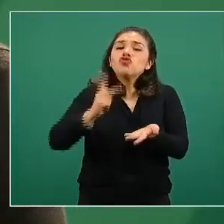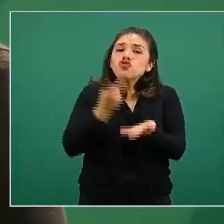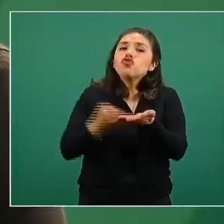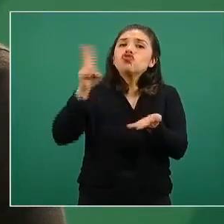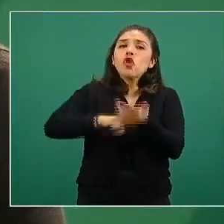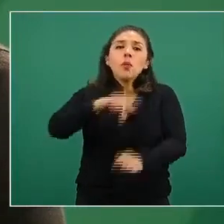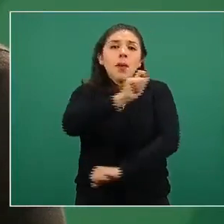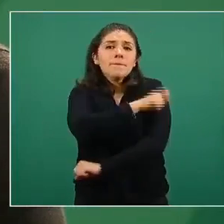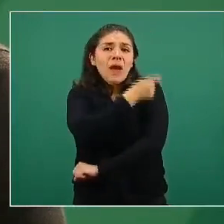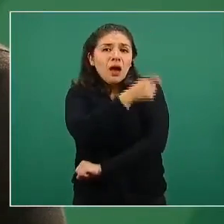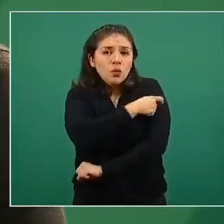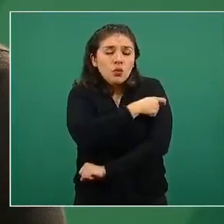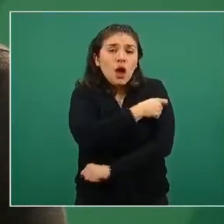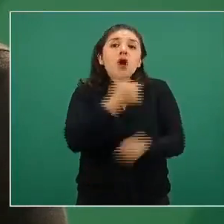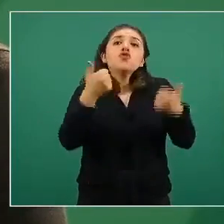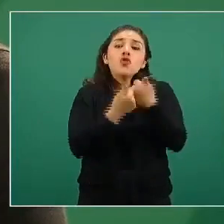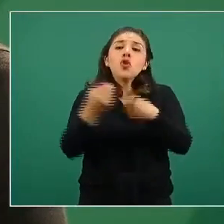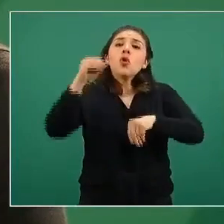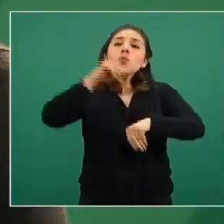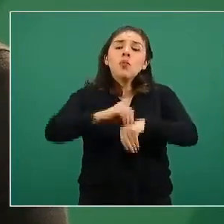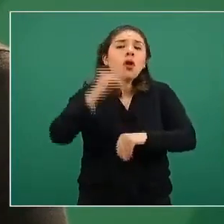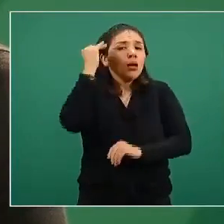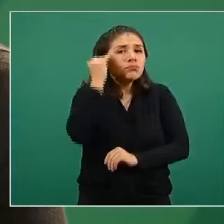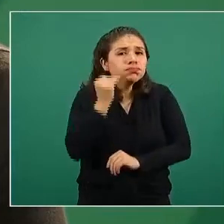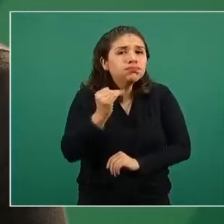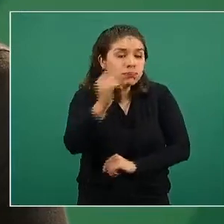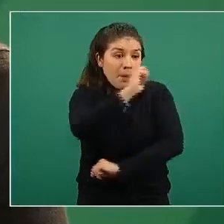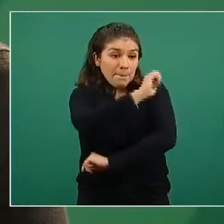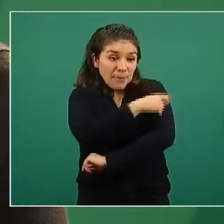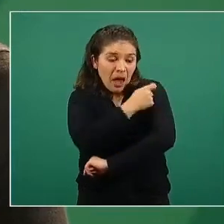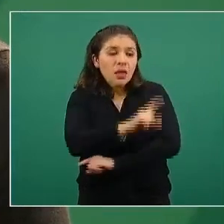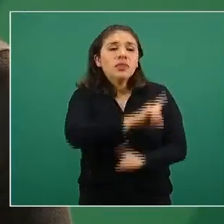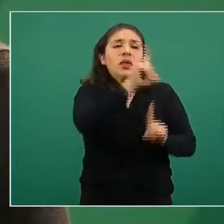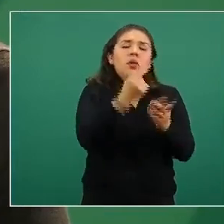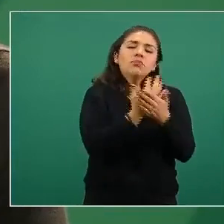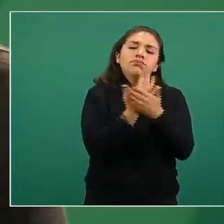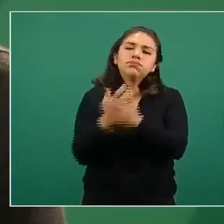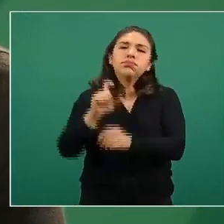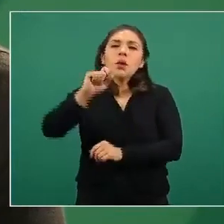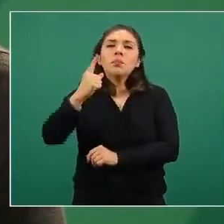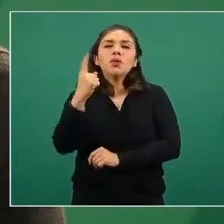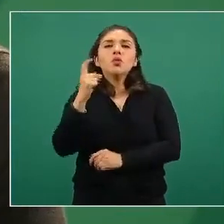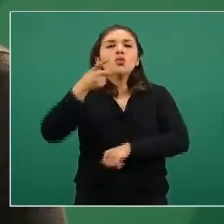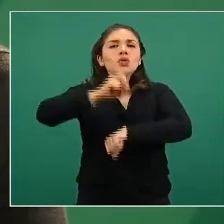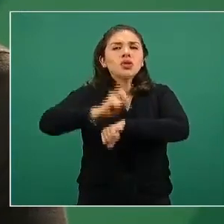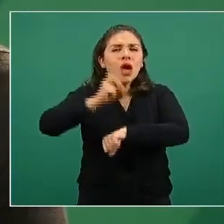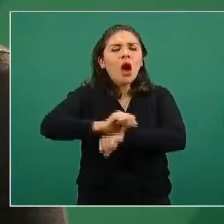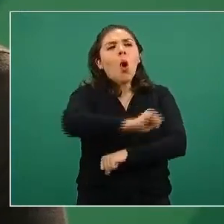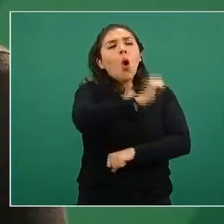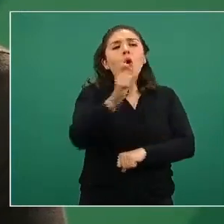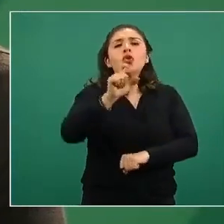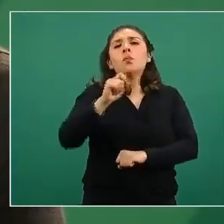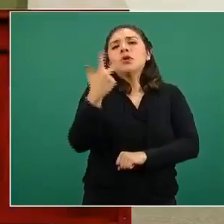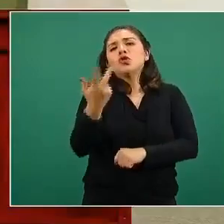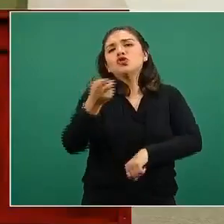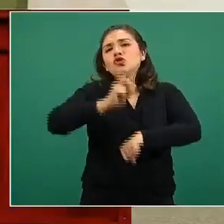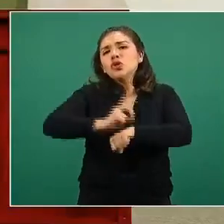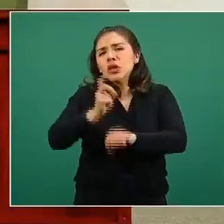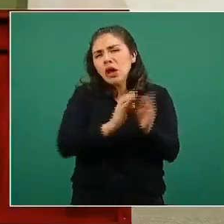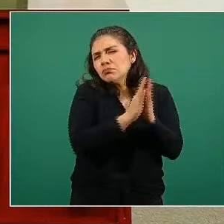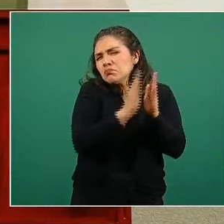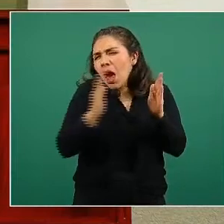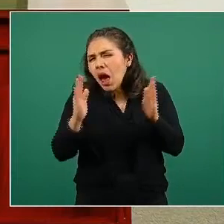que además se aplican con un intervalo de 21 días, otras 28, pero mínimo 21 días entre